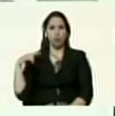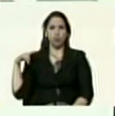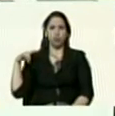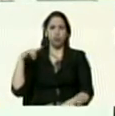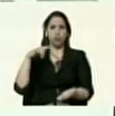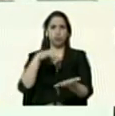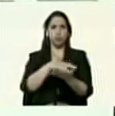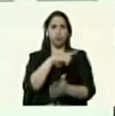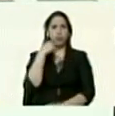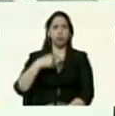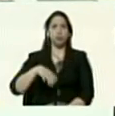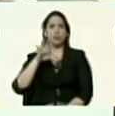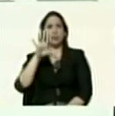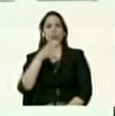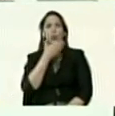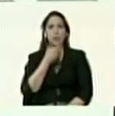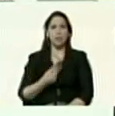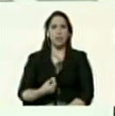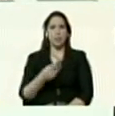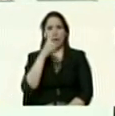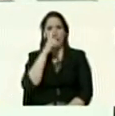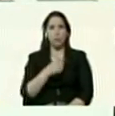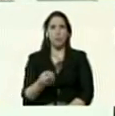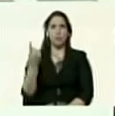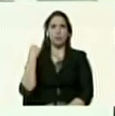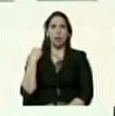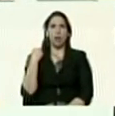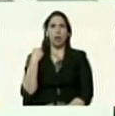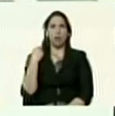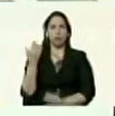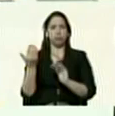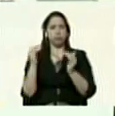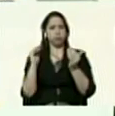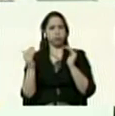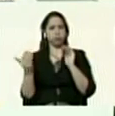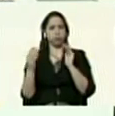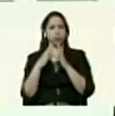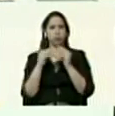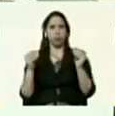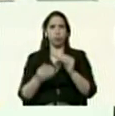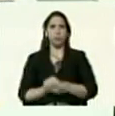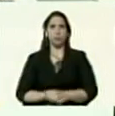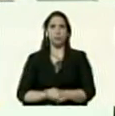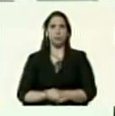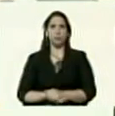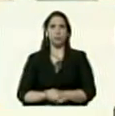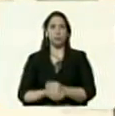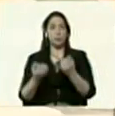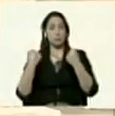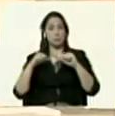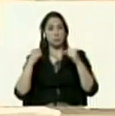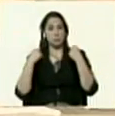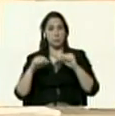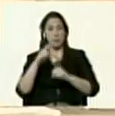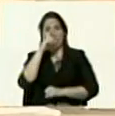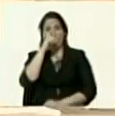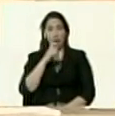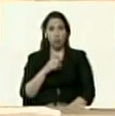el 5 de diciembre pasado, bueno, balanceando toda la relación y preparándonos para el año